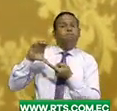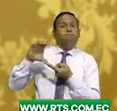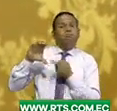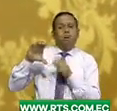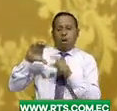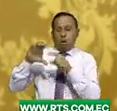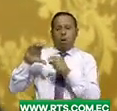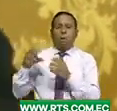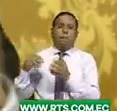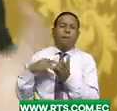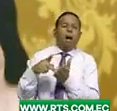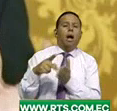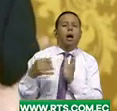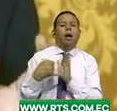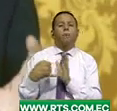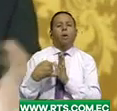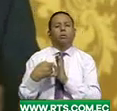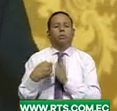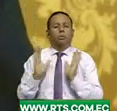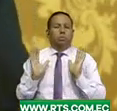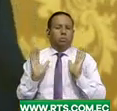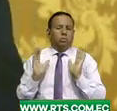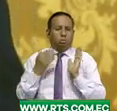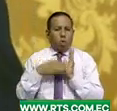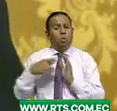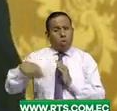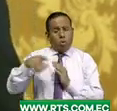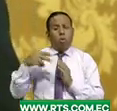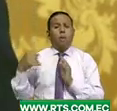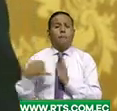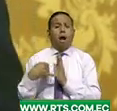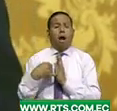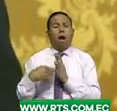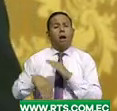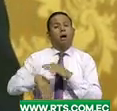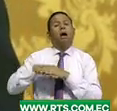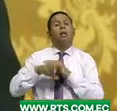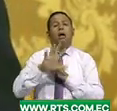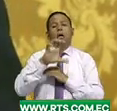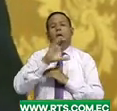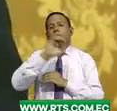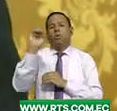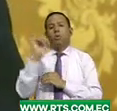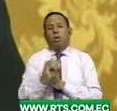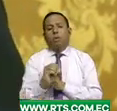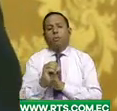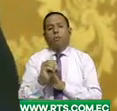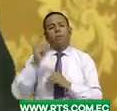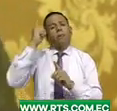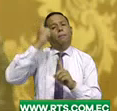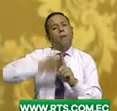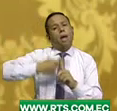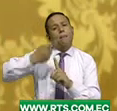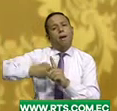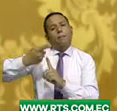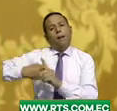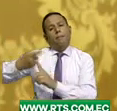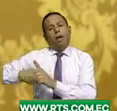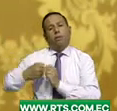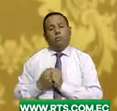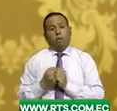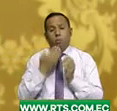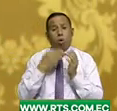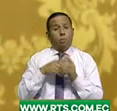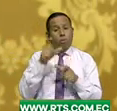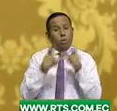los jugadores. Sobre esa base imponible deberán pagar el 15% de manera mensual. Los jugadores se les